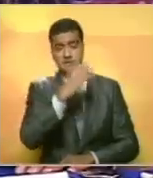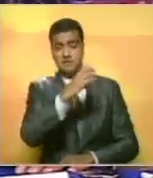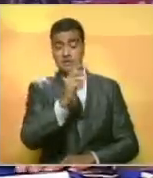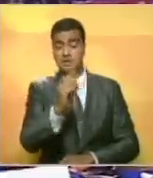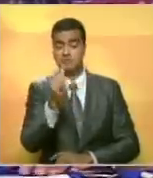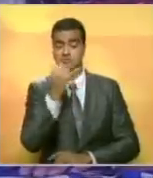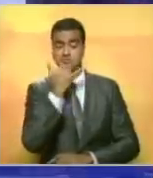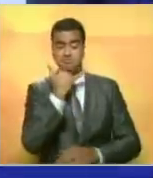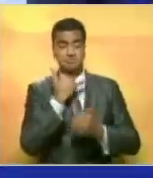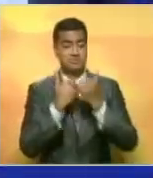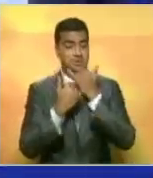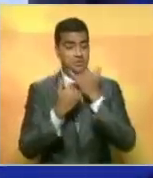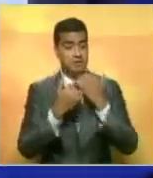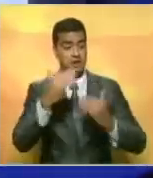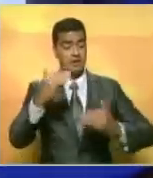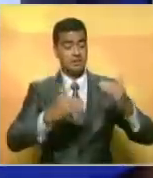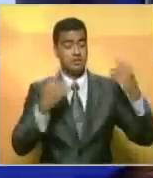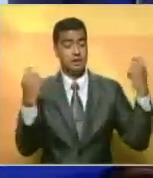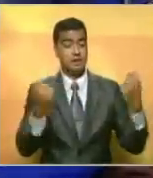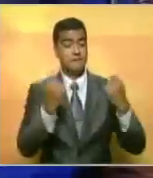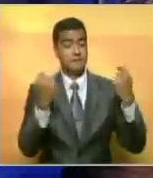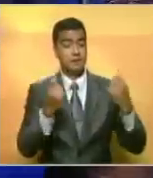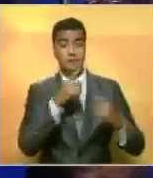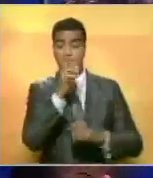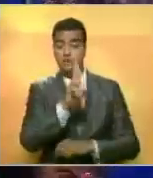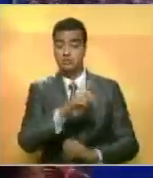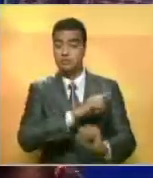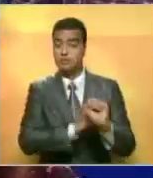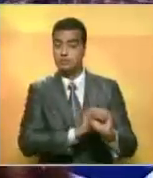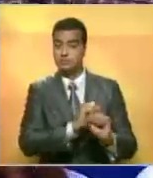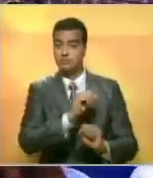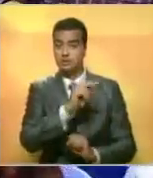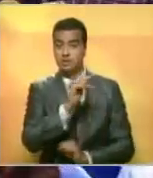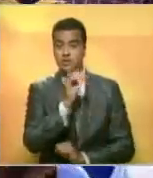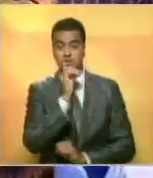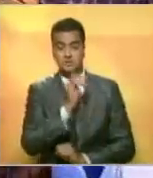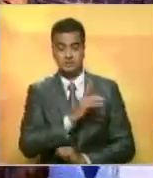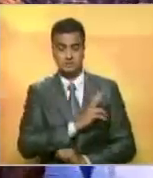árbitro para impedir el desequilibrio en la campaña y abusos de poder Claudia Andrade noticiero benevision